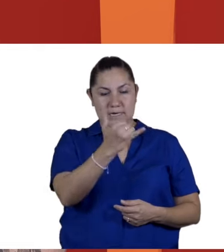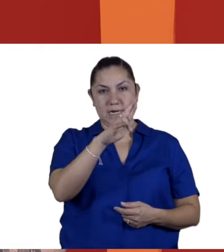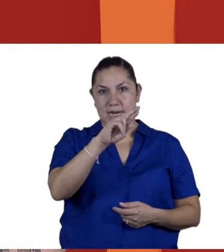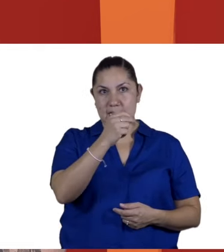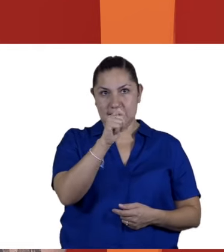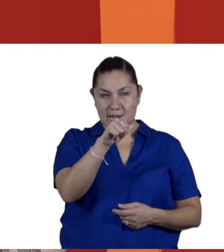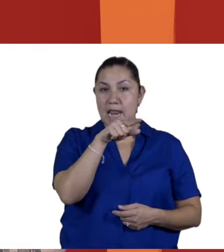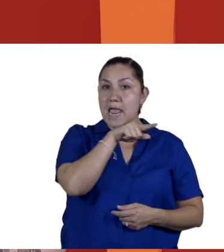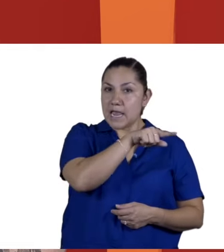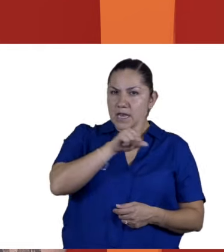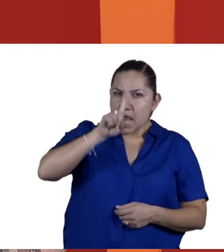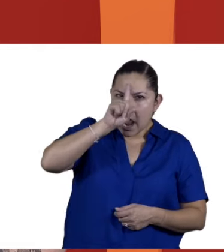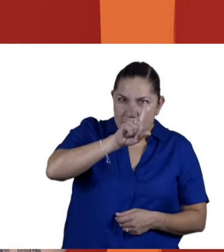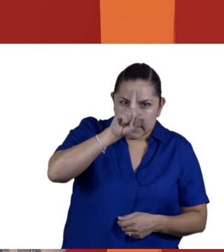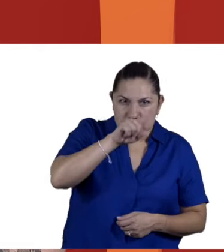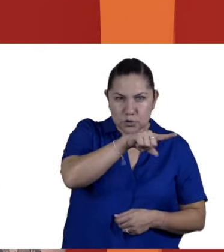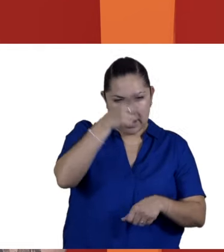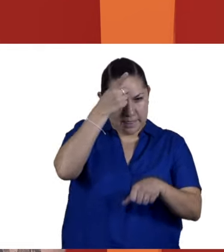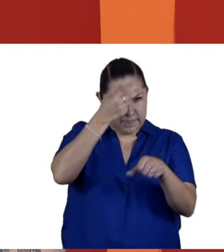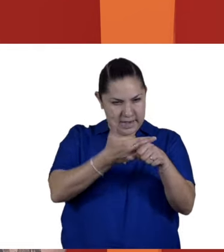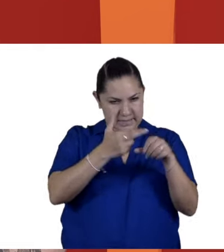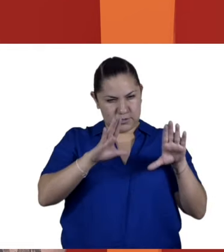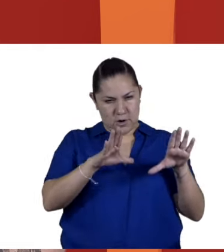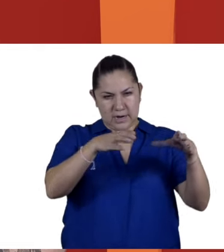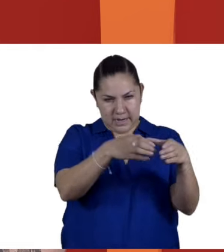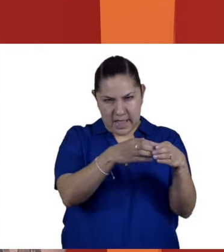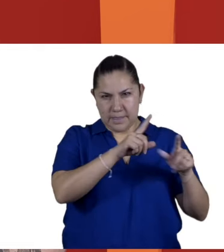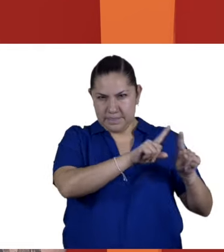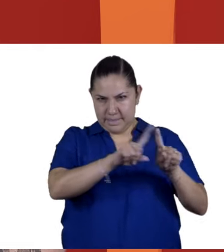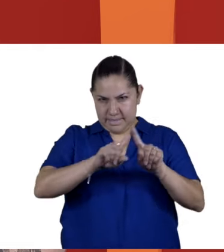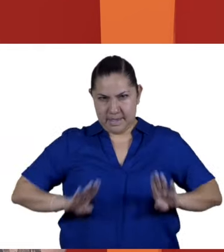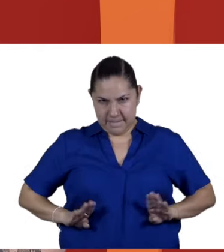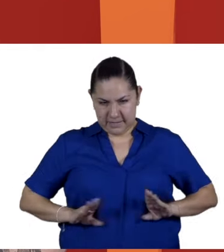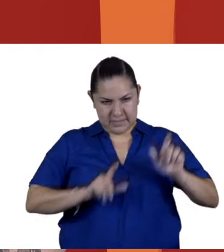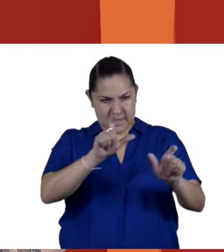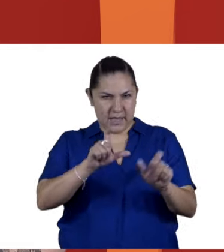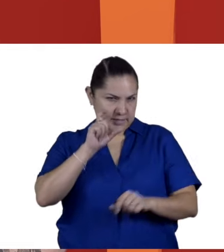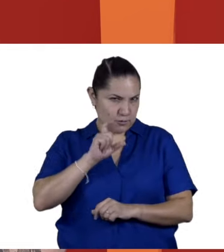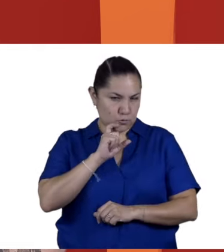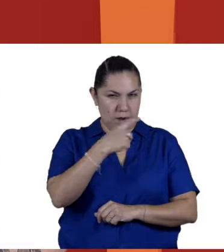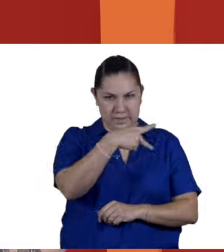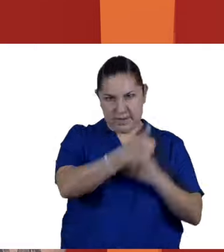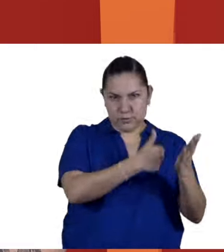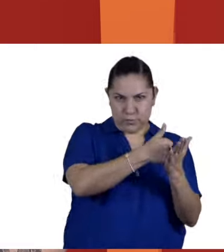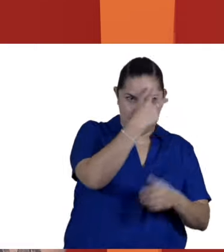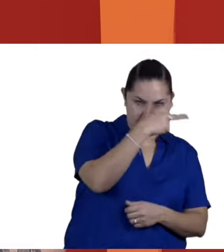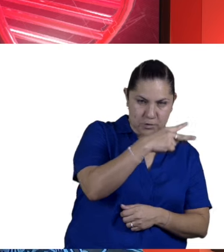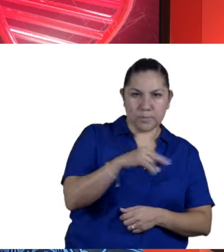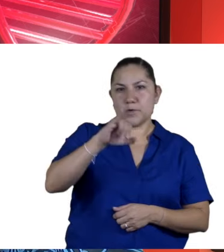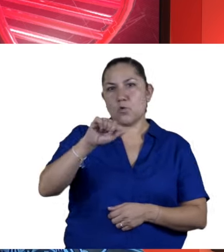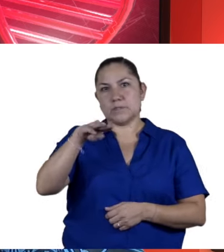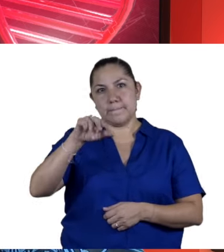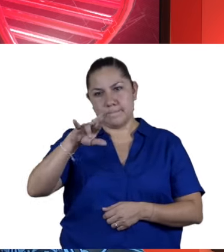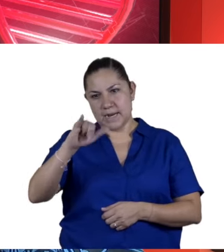Sonny Rangel, quien es asesor de la Dirección General de Diversidad Sexual del Gobierno de la Ciudad de México,